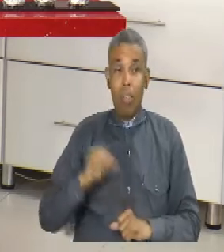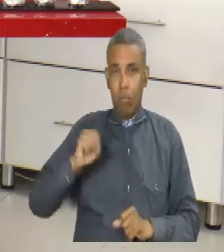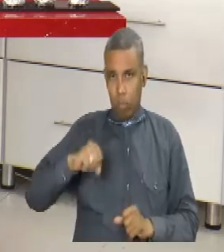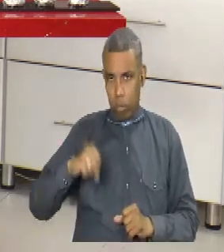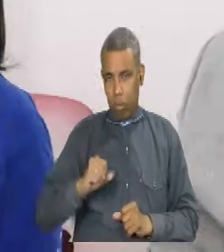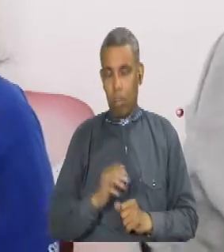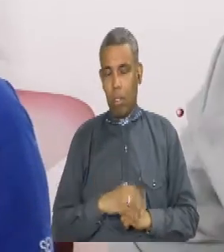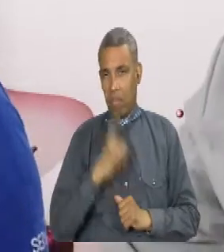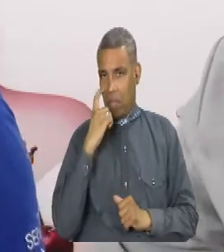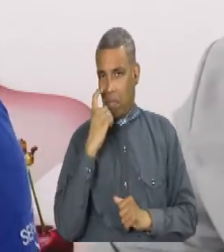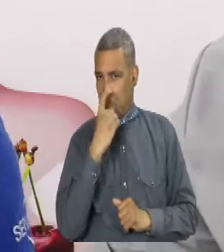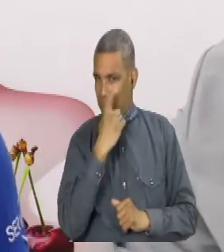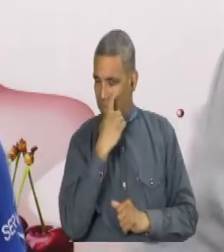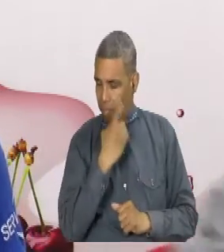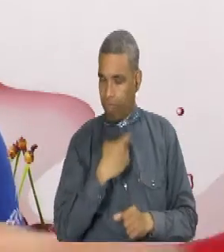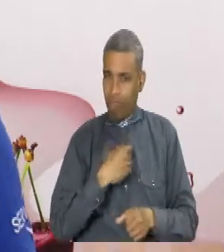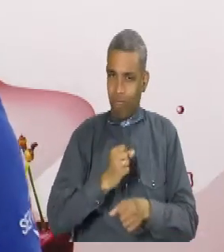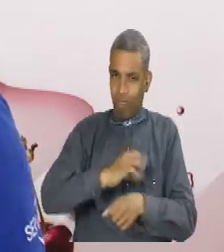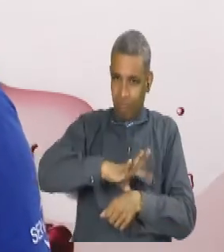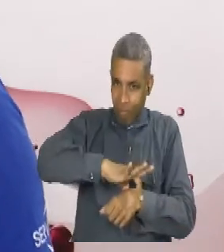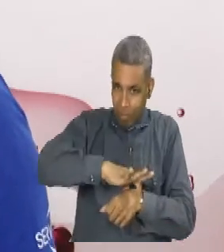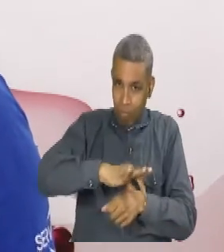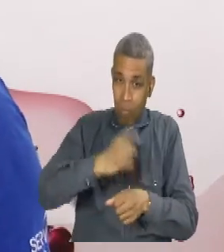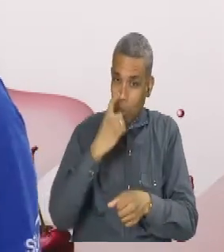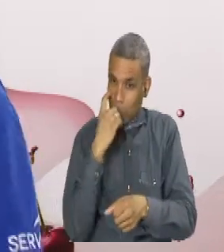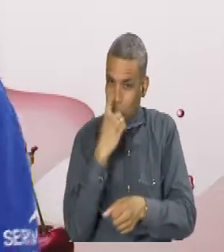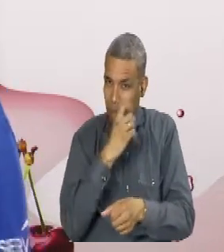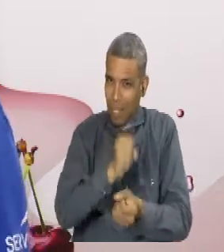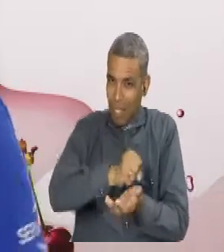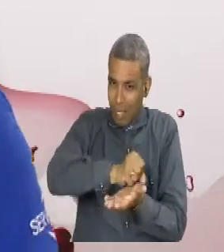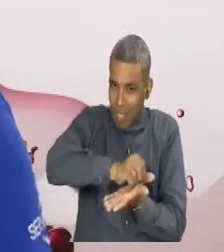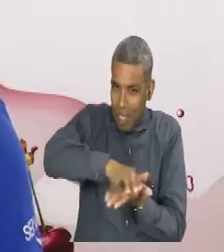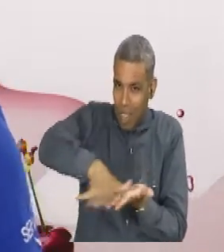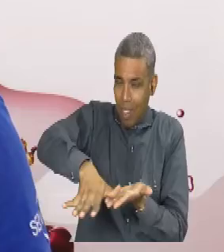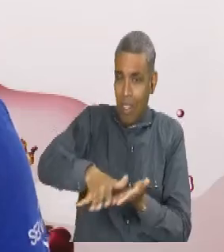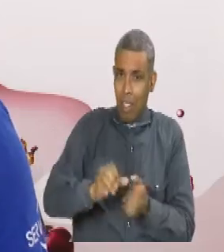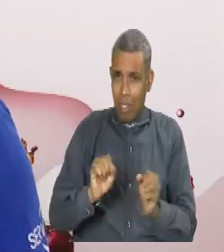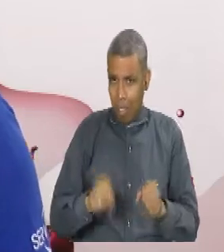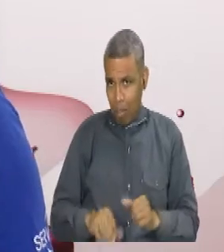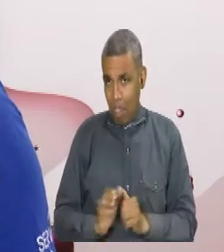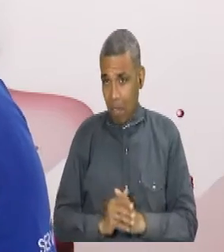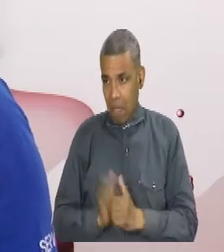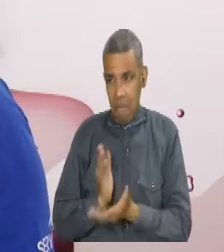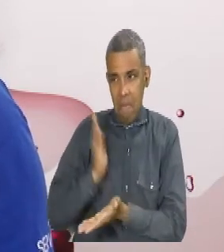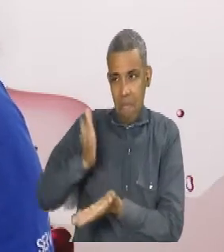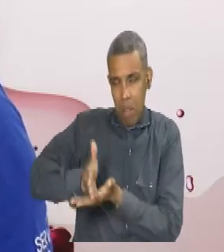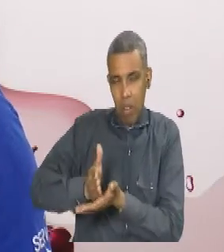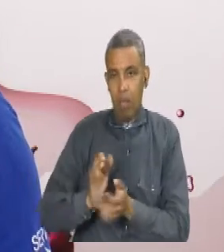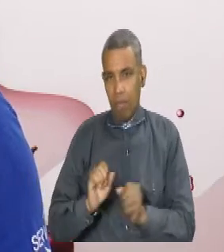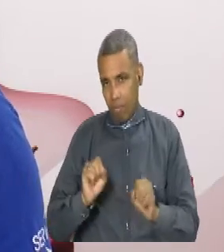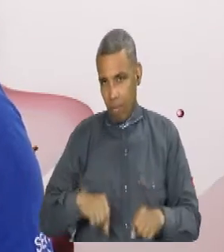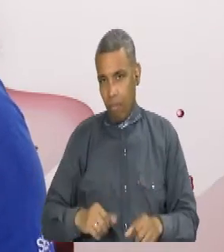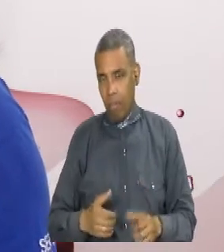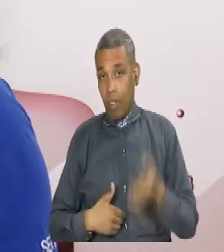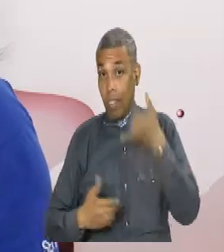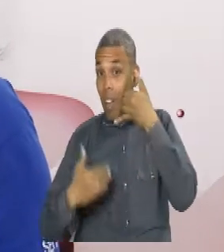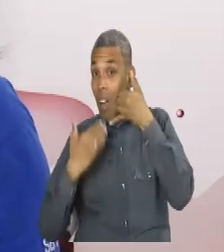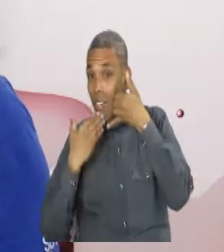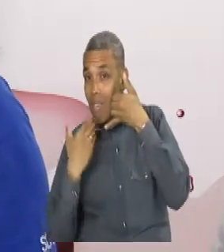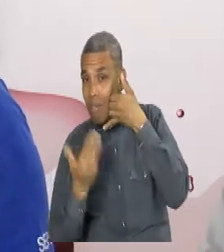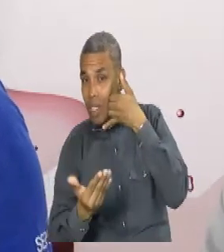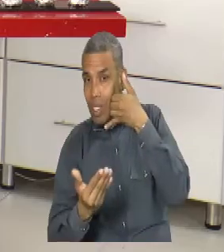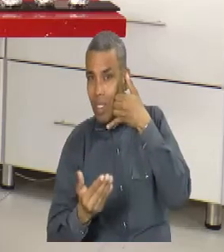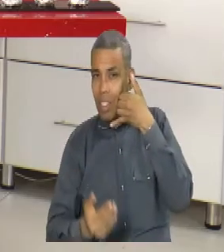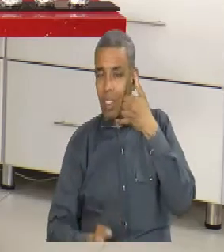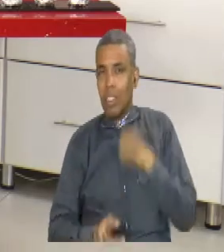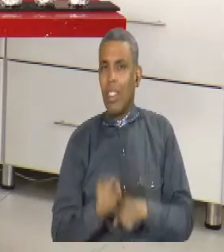de consulta completamente gratis para que vayas a realizarte tu control. Ok, muchas gracias. Elvira? Ah, bueno, ¿y cómo vas